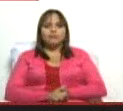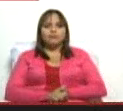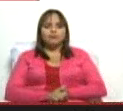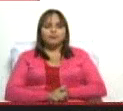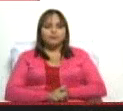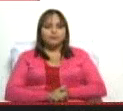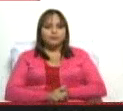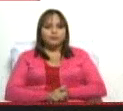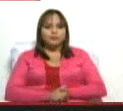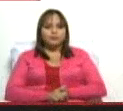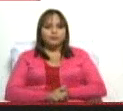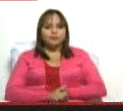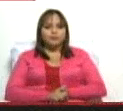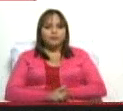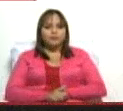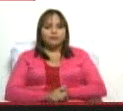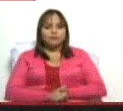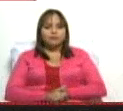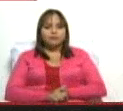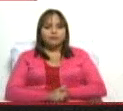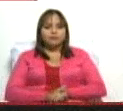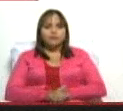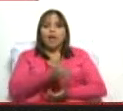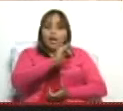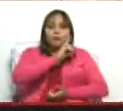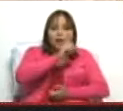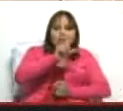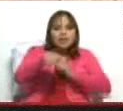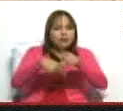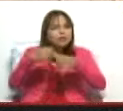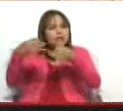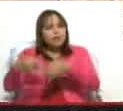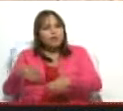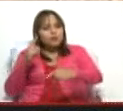no hay mal que por bien no venga, en todo caso.